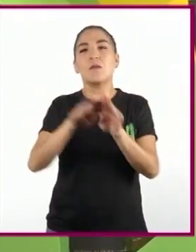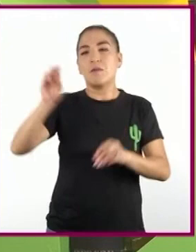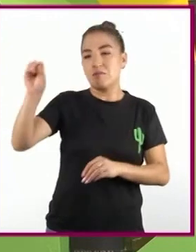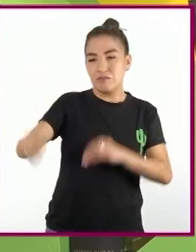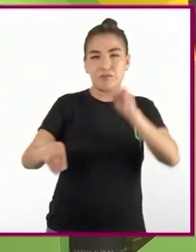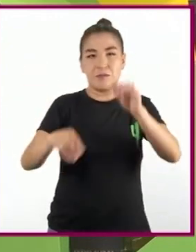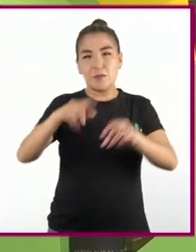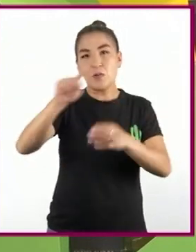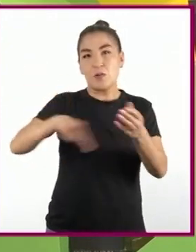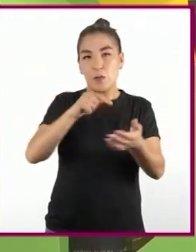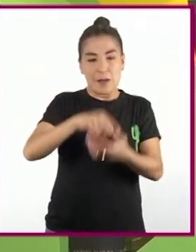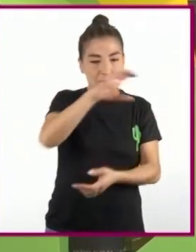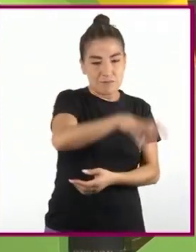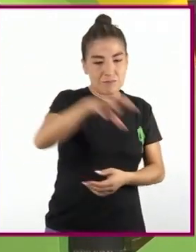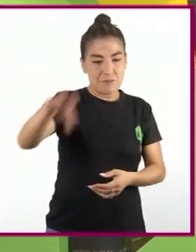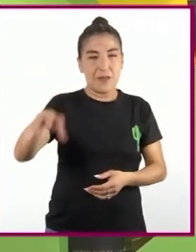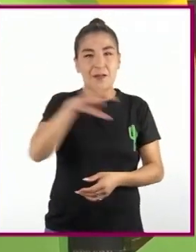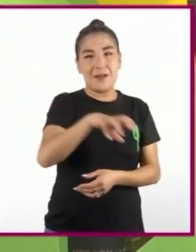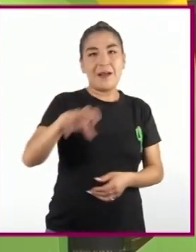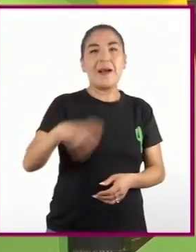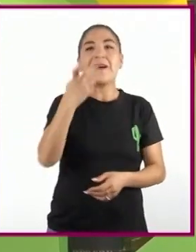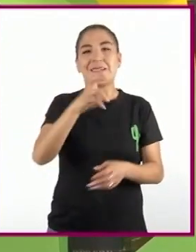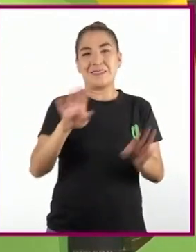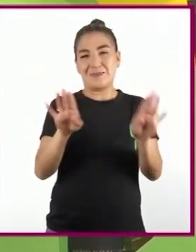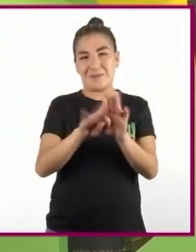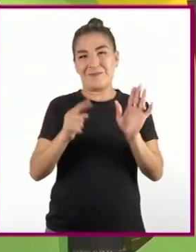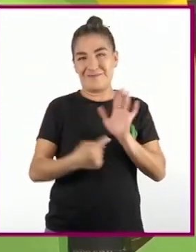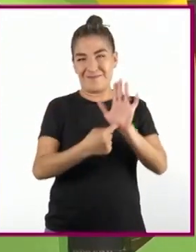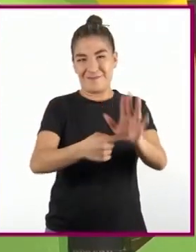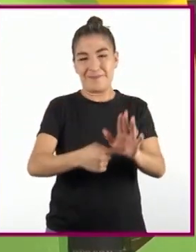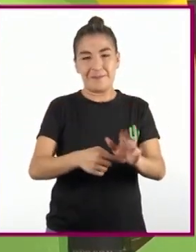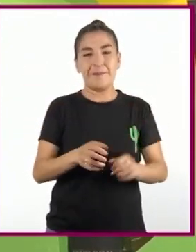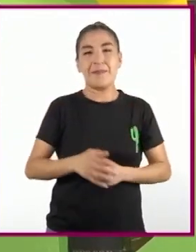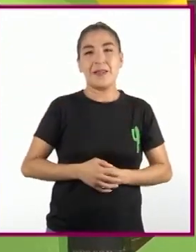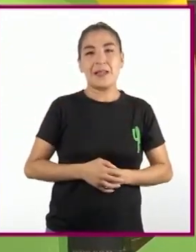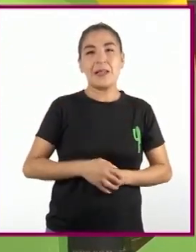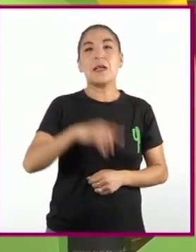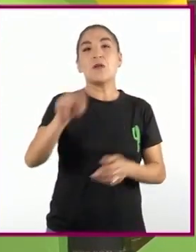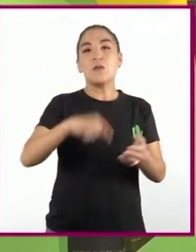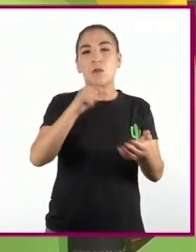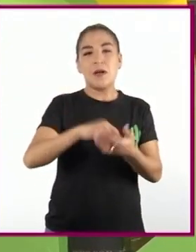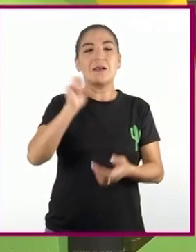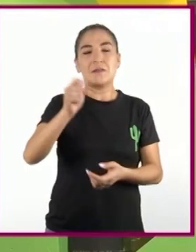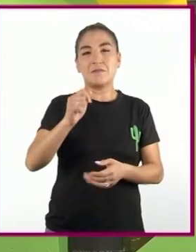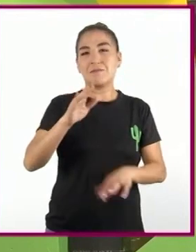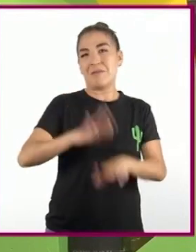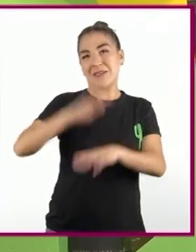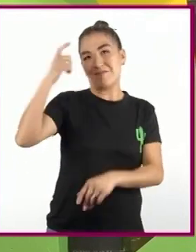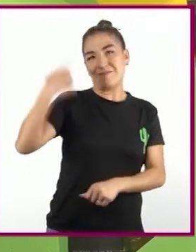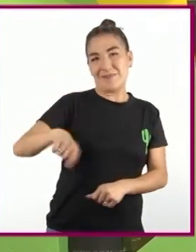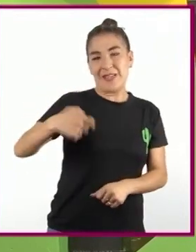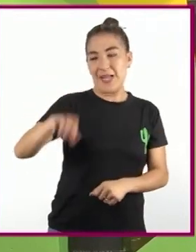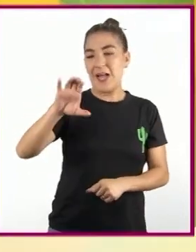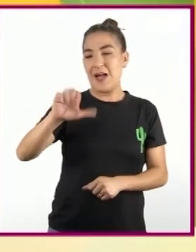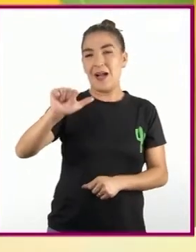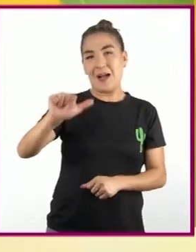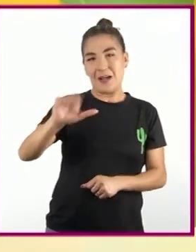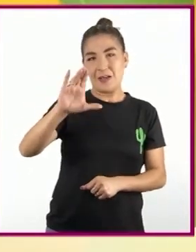estratificados socialmente, como nos lo muestra la Acrópolis, sitio donde vivían las clases privilegiadas.